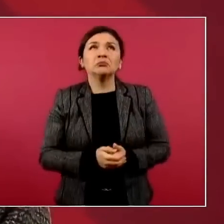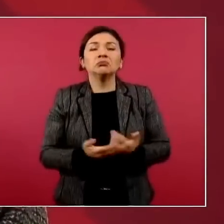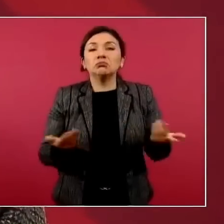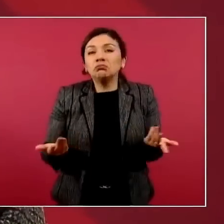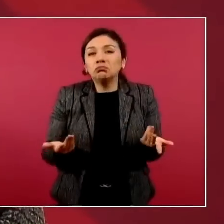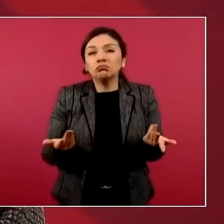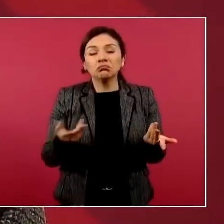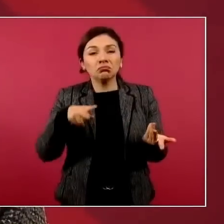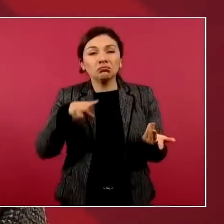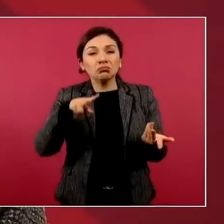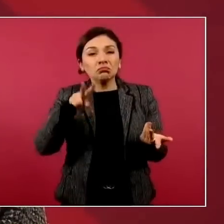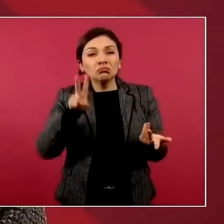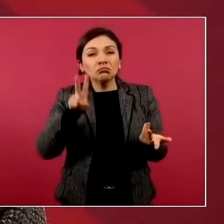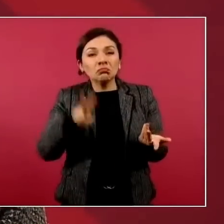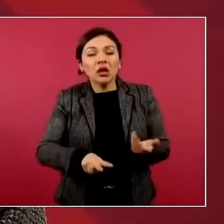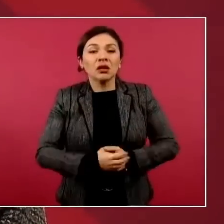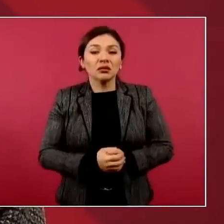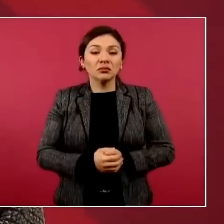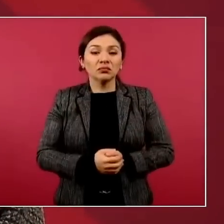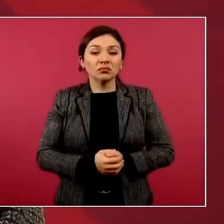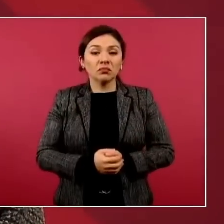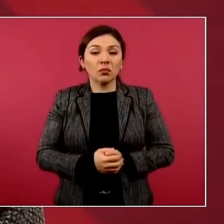sin